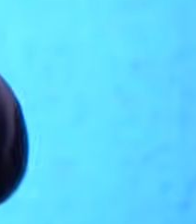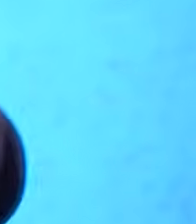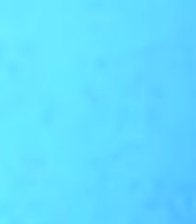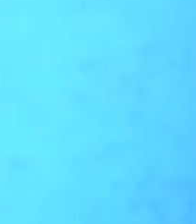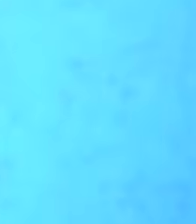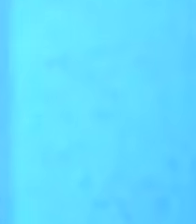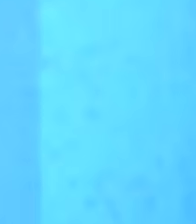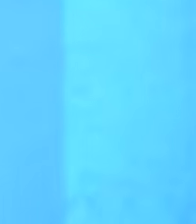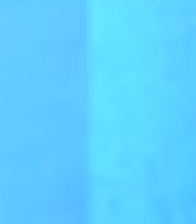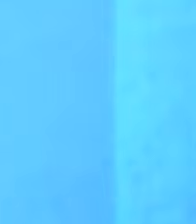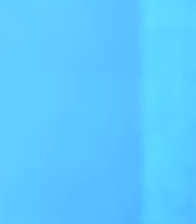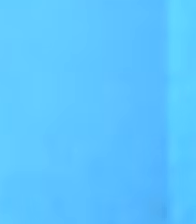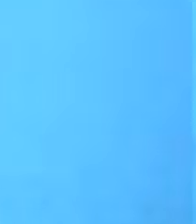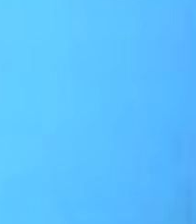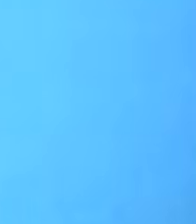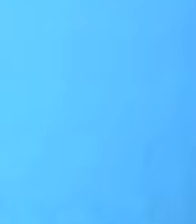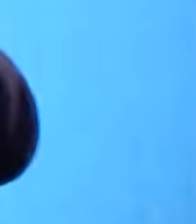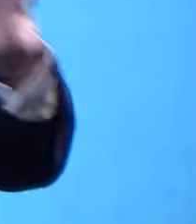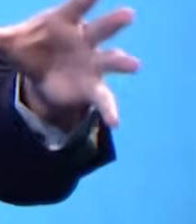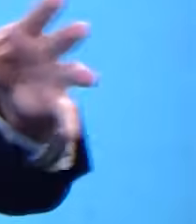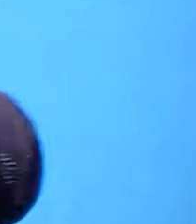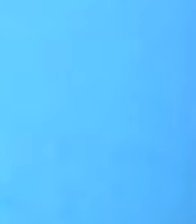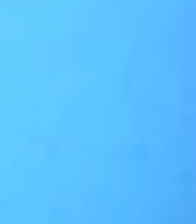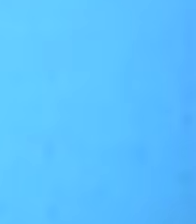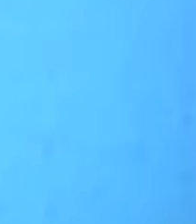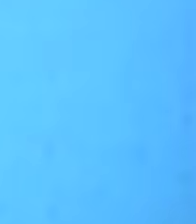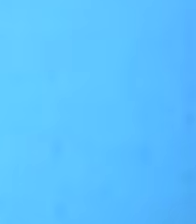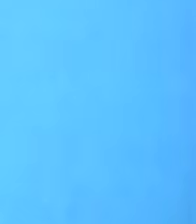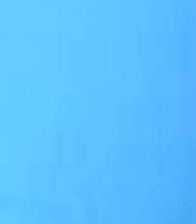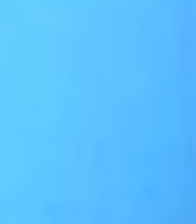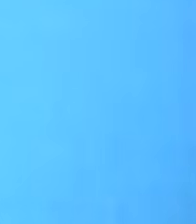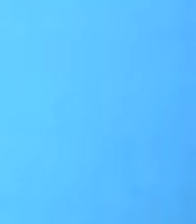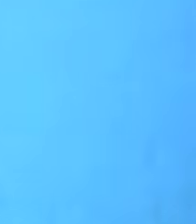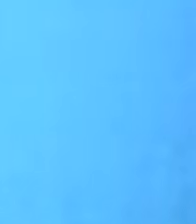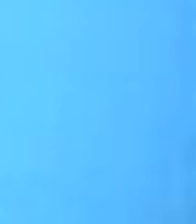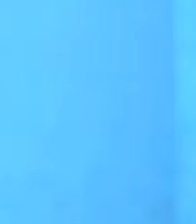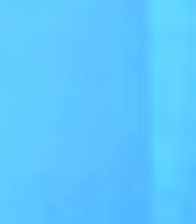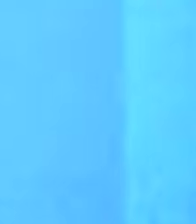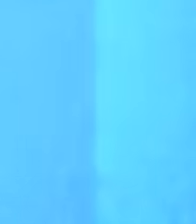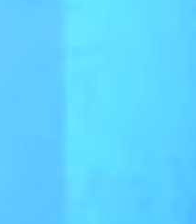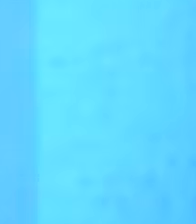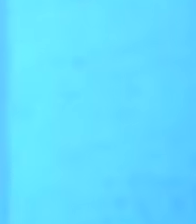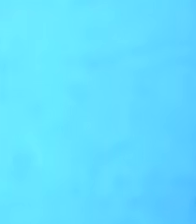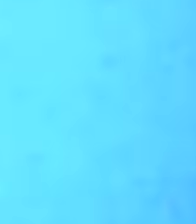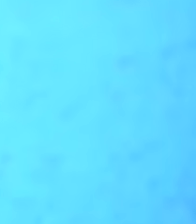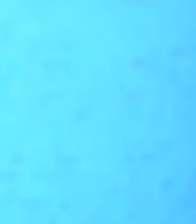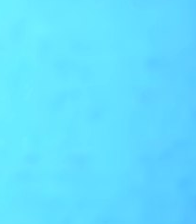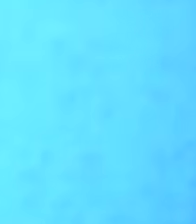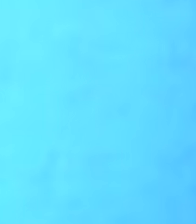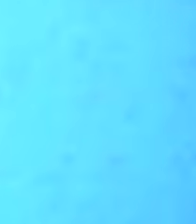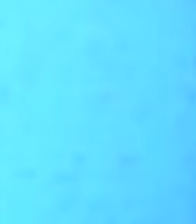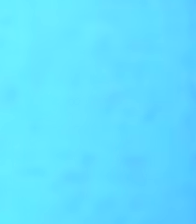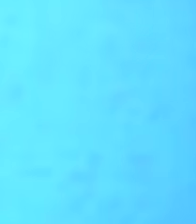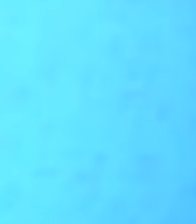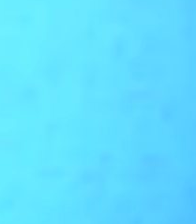he conversado con distintos dirigentes del frente amplio que apoyan a los distintos precandidatos no el programa es único para el frente amplio no y ahí